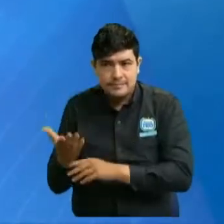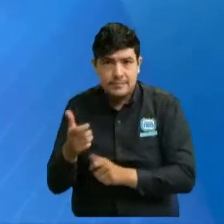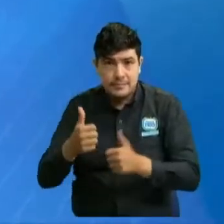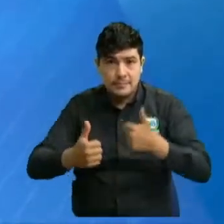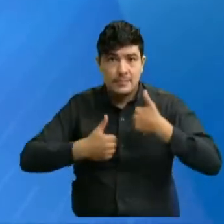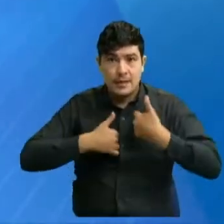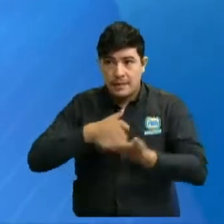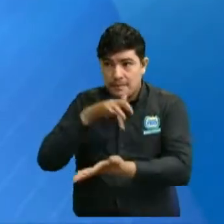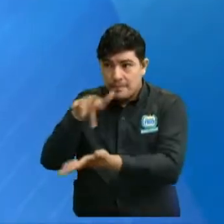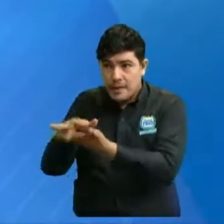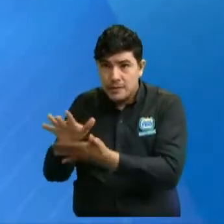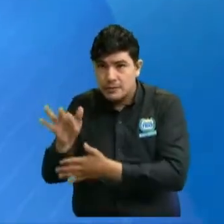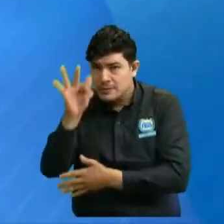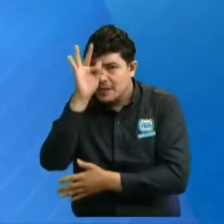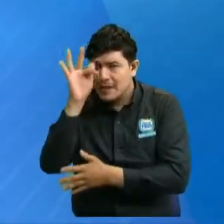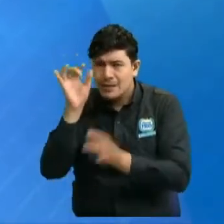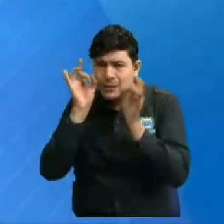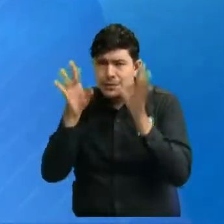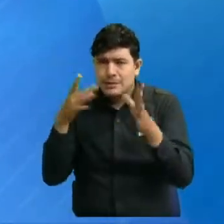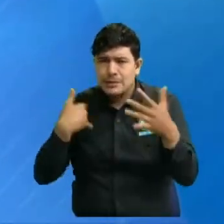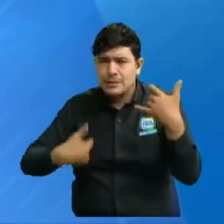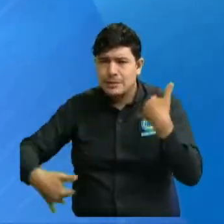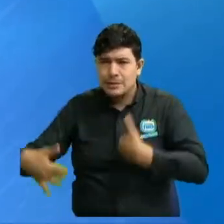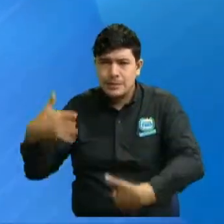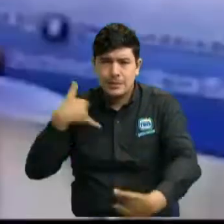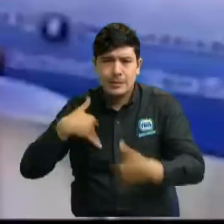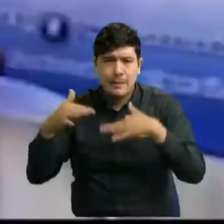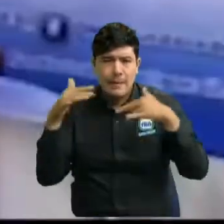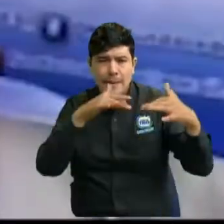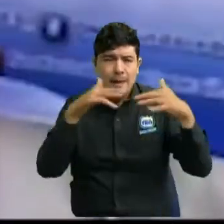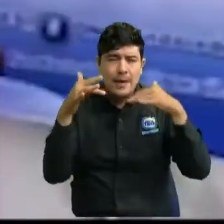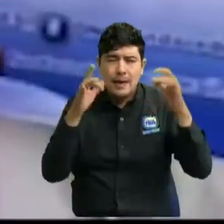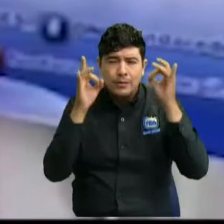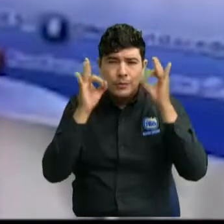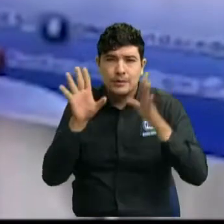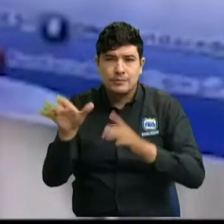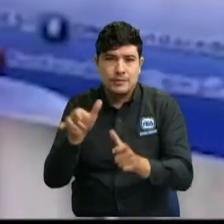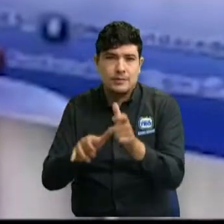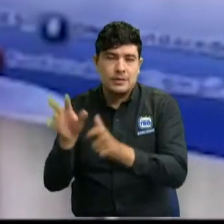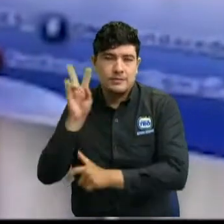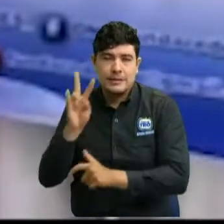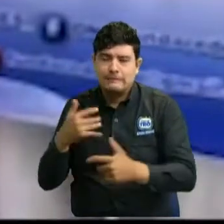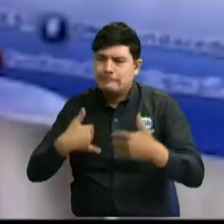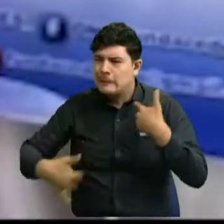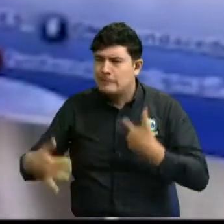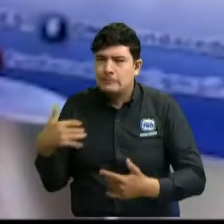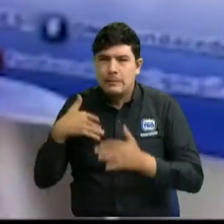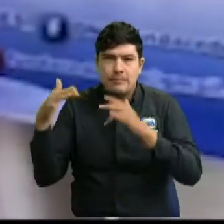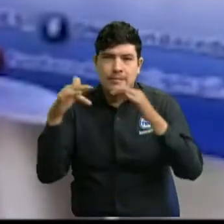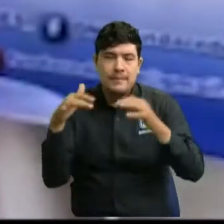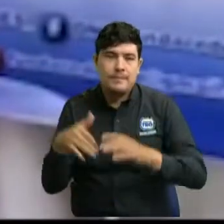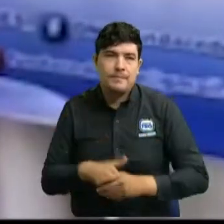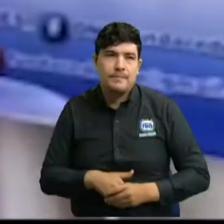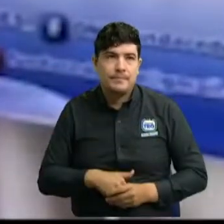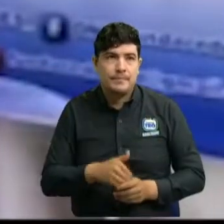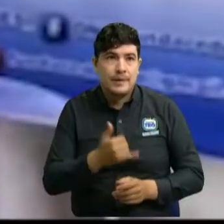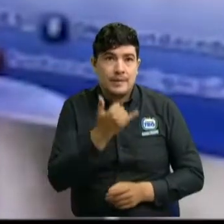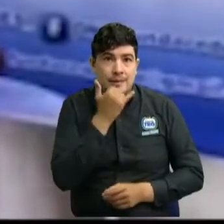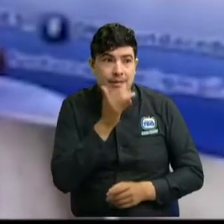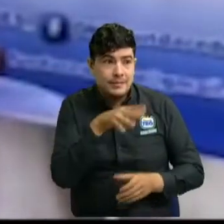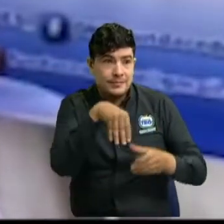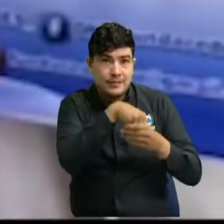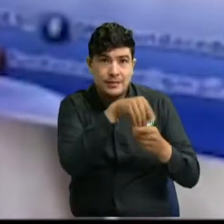los hospitales gravemente heridos en medio de estos enfrentamientos. Lo que está ocurriendo allí es que hay una confrontación interna entre la